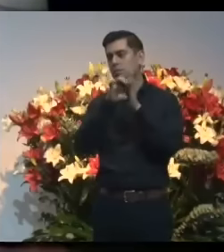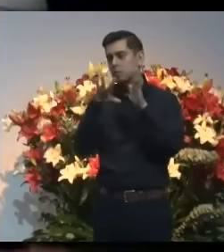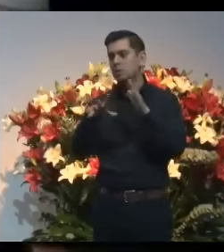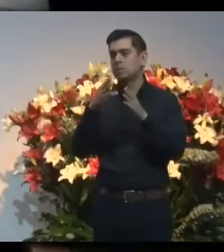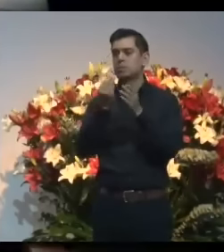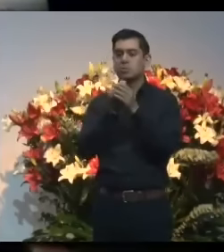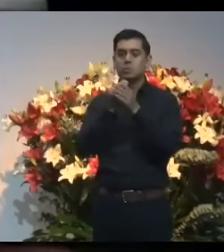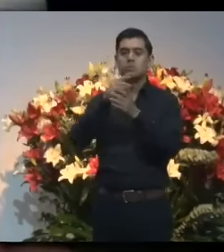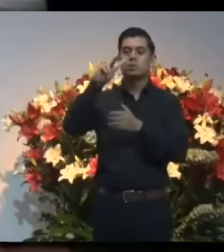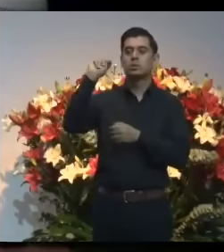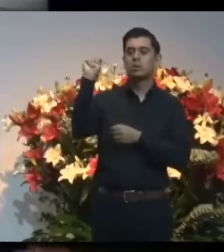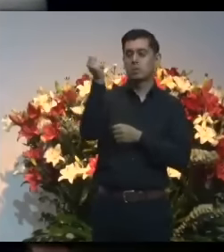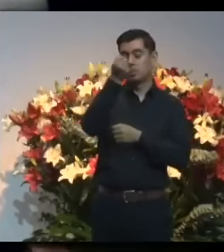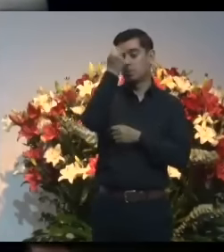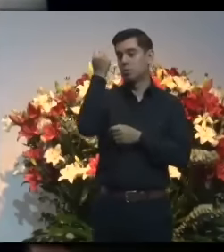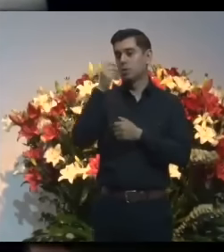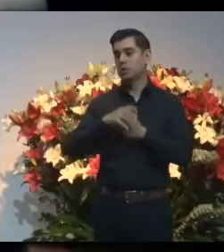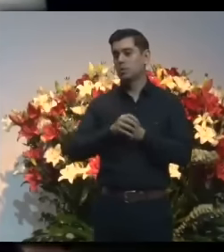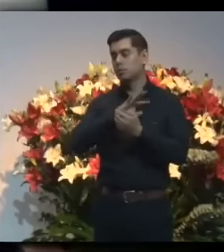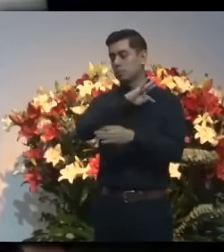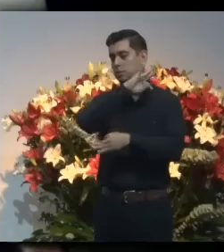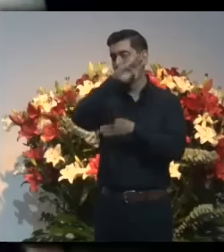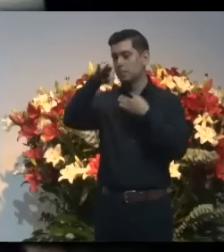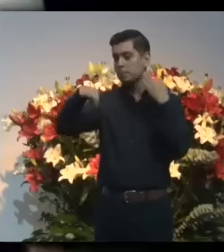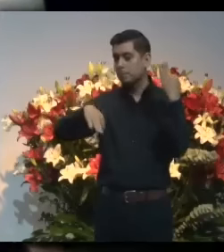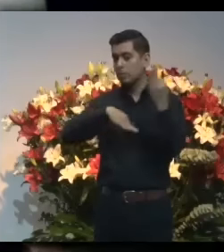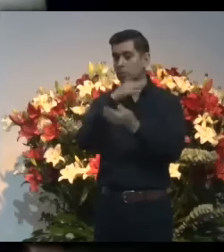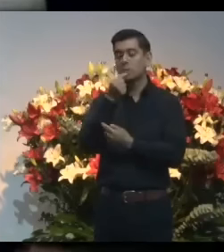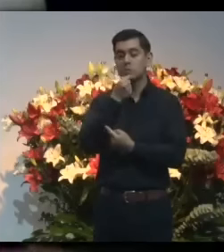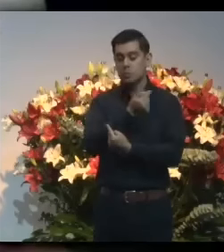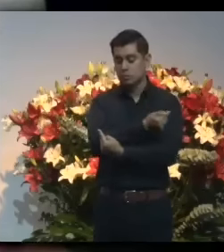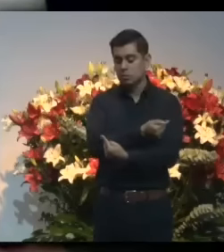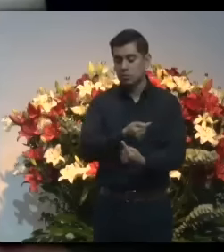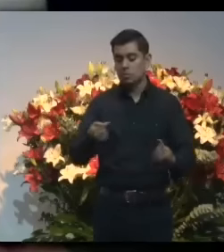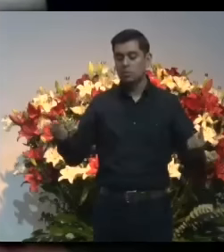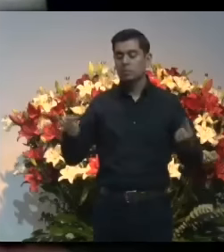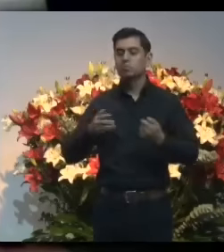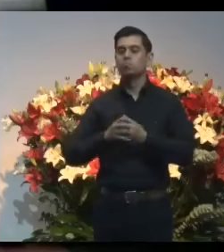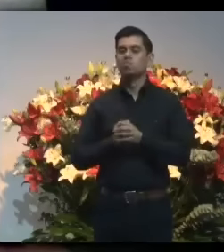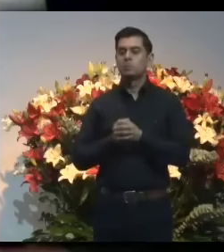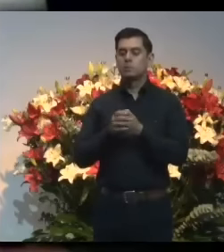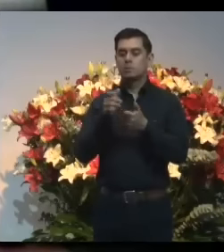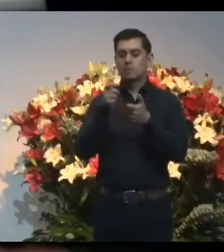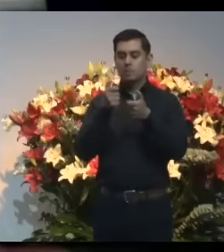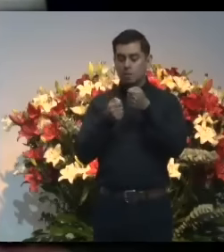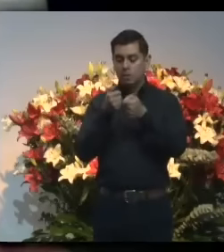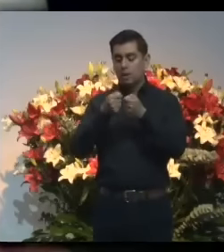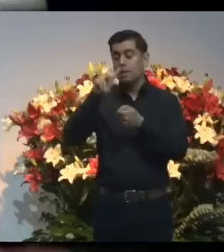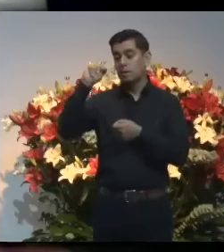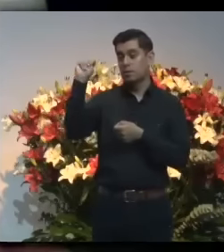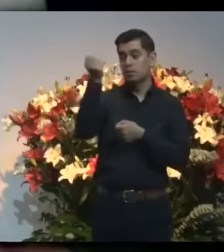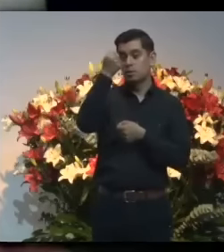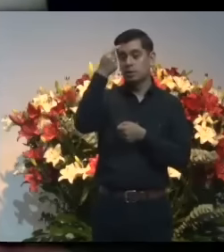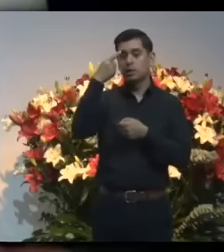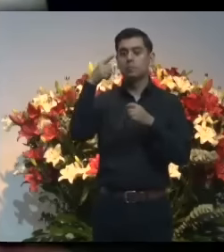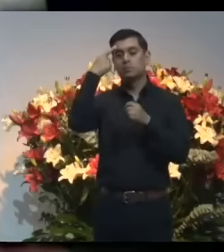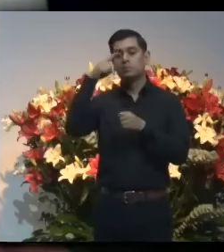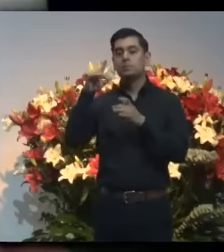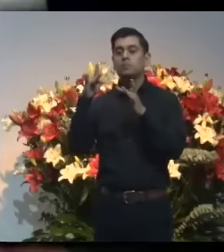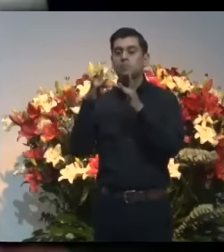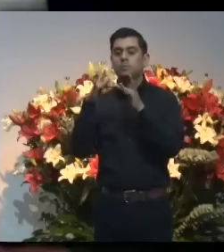tecnología. También he planteado que todos los niños del país tengan una tableta y tengan acceso a internet.